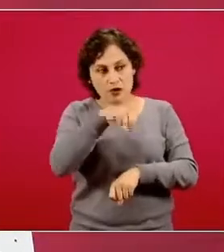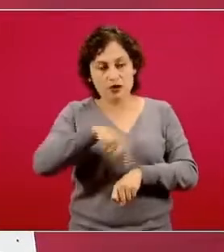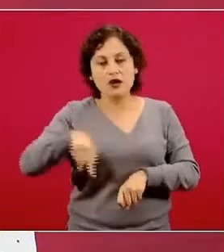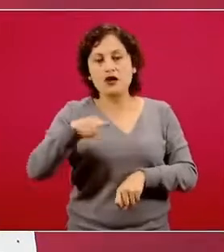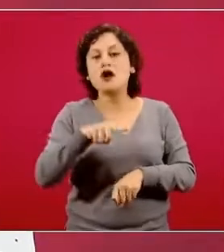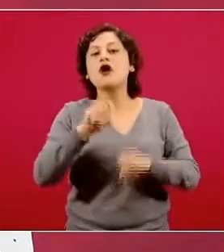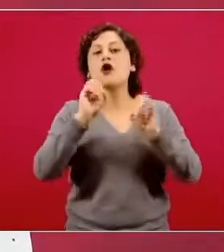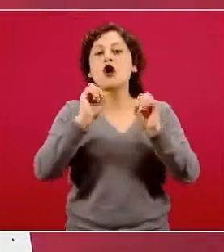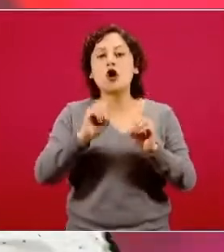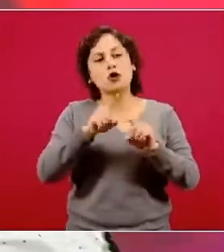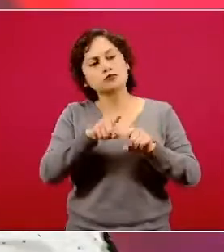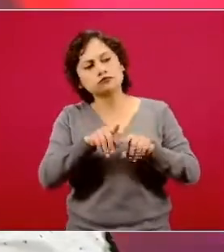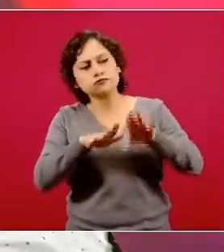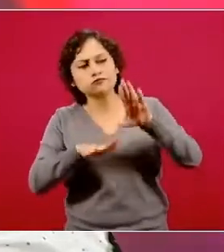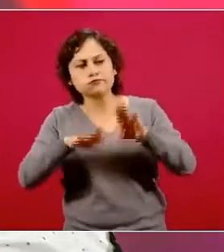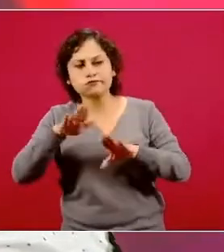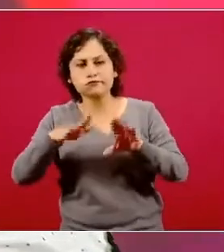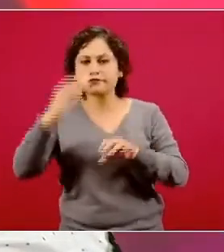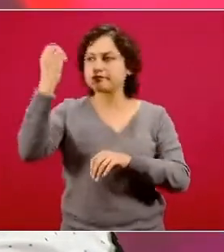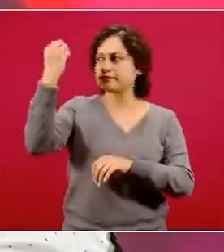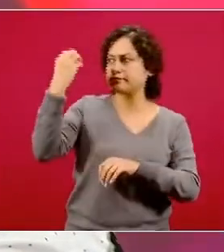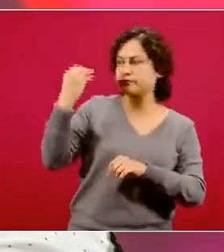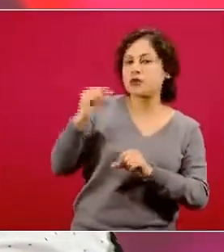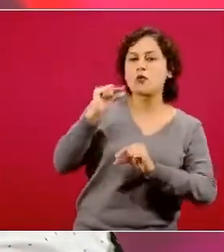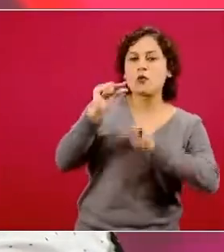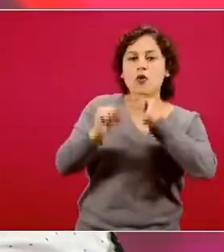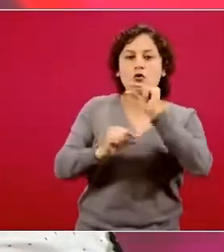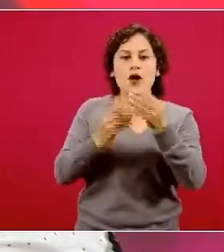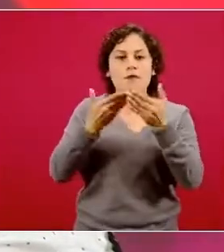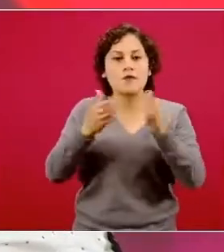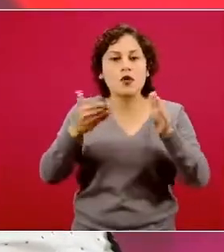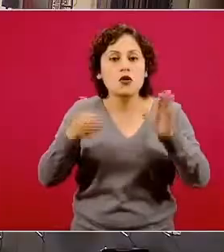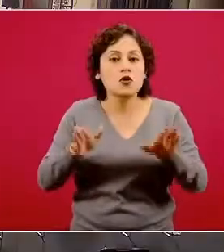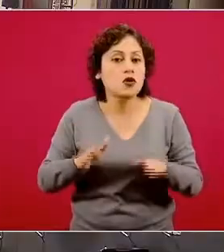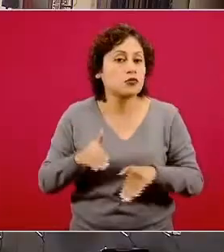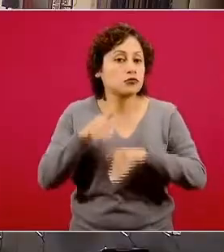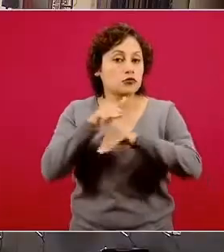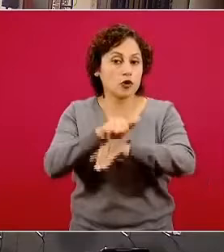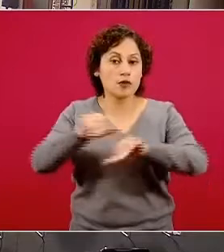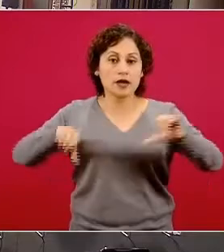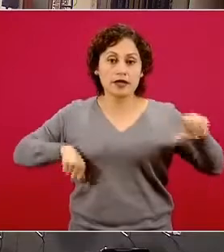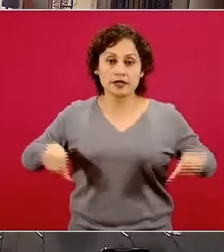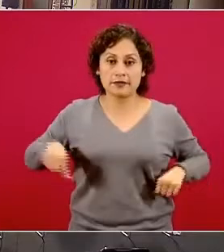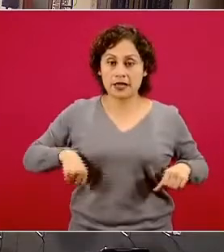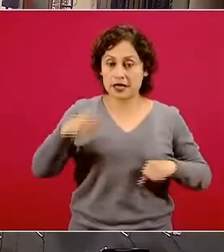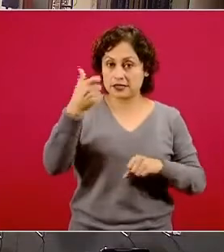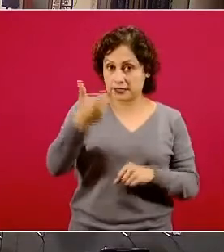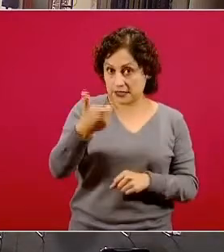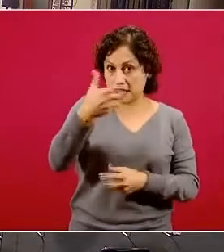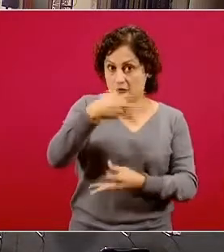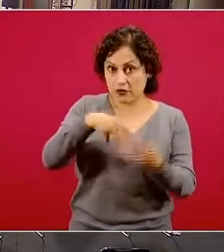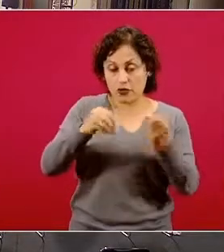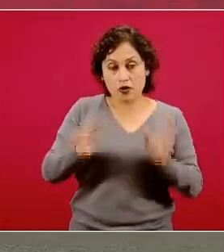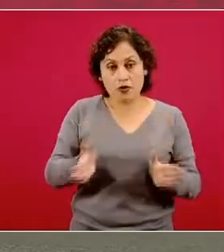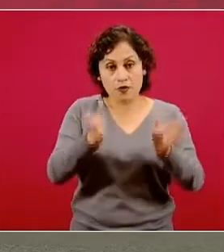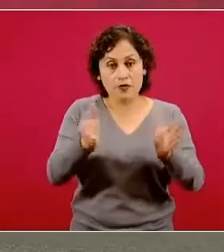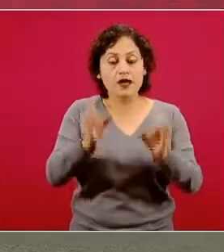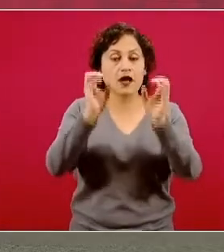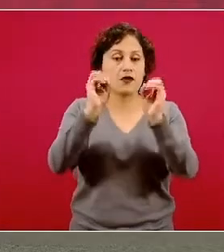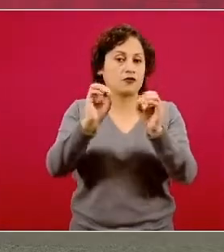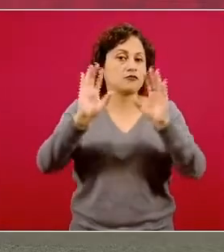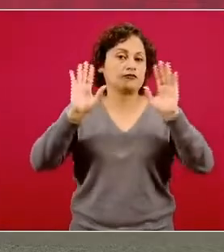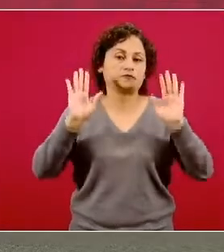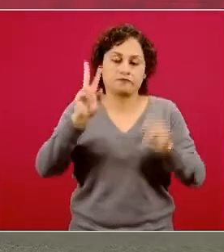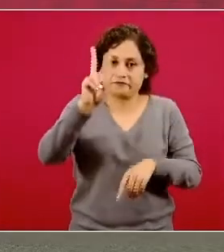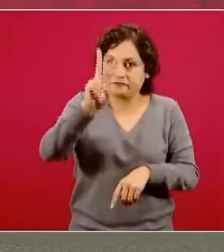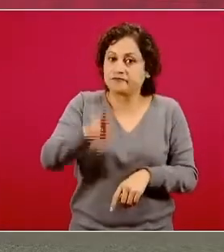medidas, las actividades sociales y económicas. Lo menos deseable es llegar de nuevo al rojo, pero